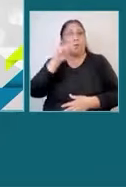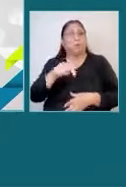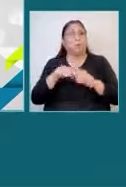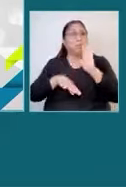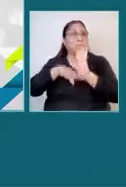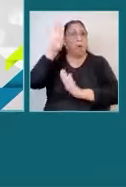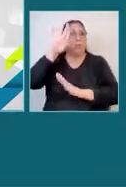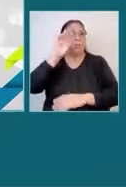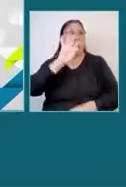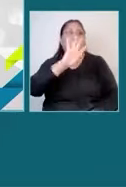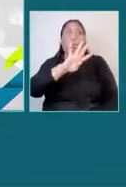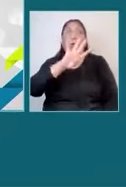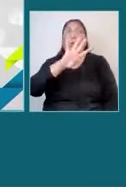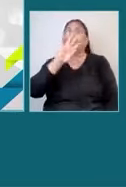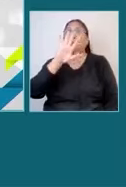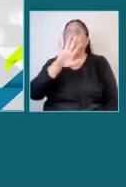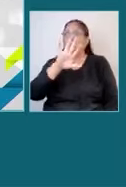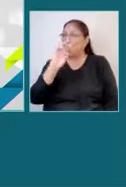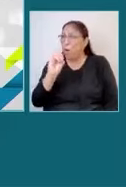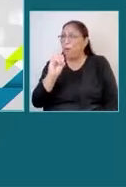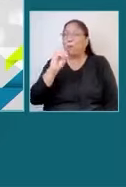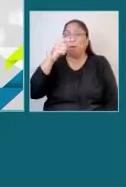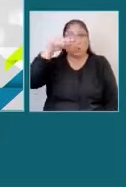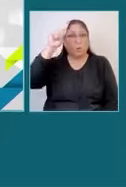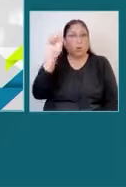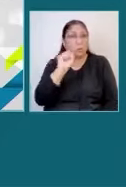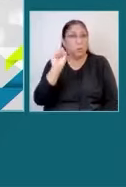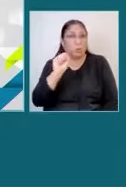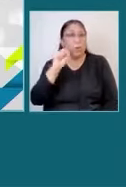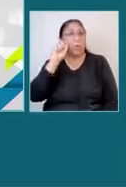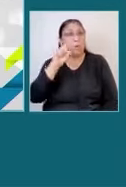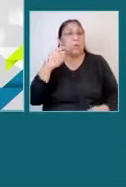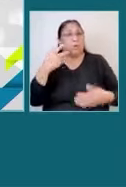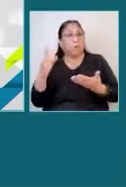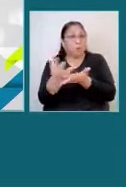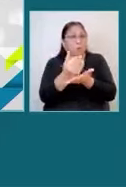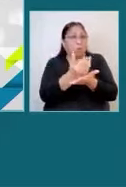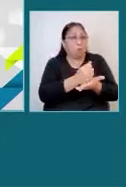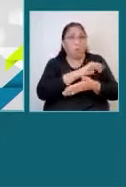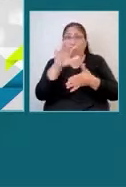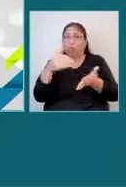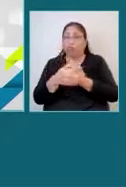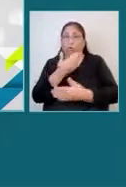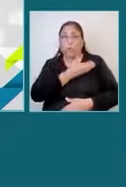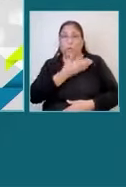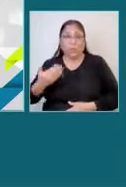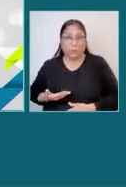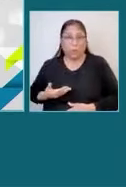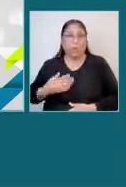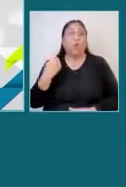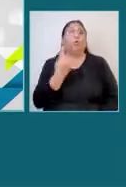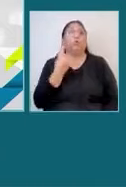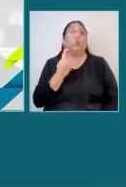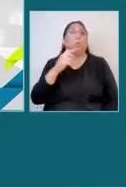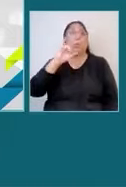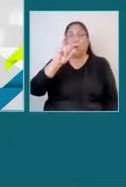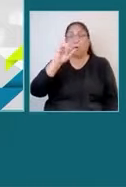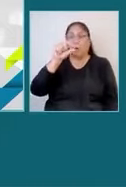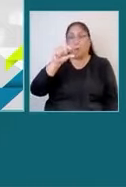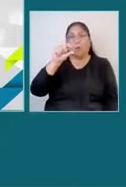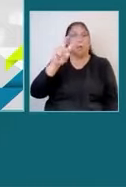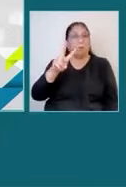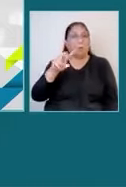de 440 millones de soles, y eso ya se ha recuperado toda la inversión del Estado únicamente a través del IGB, además